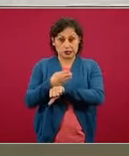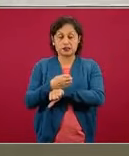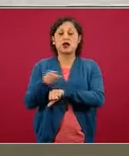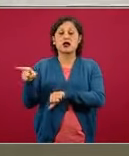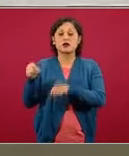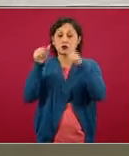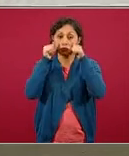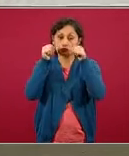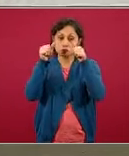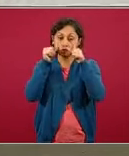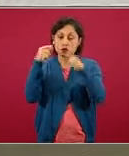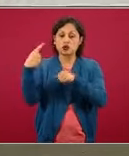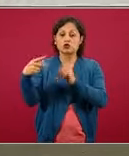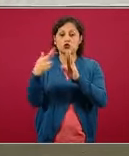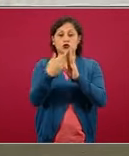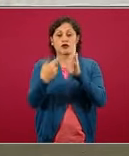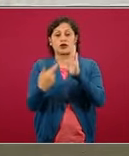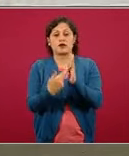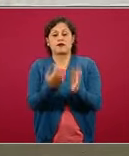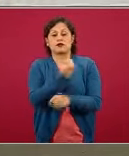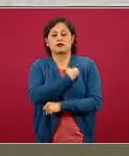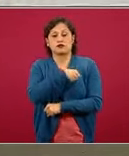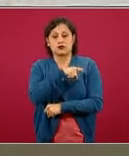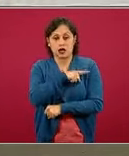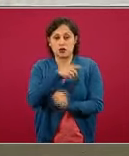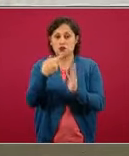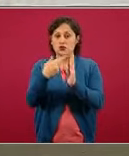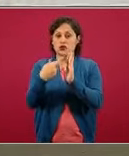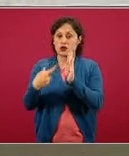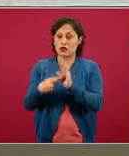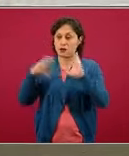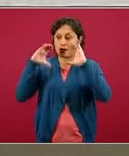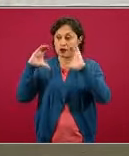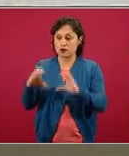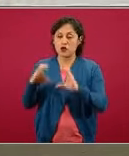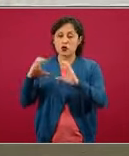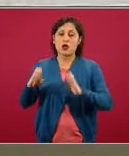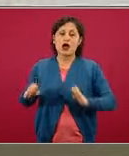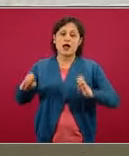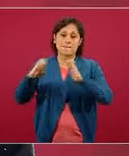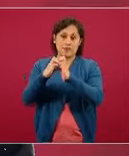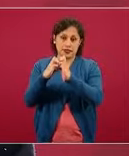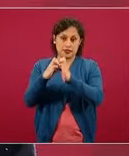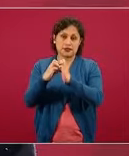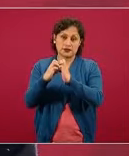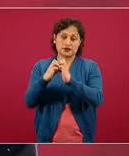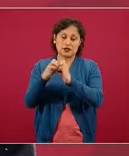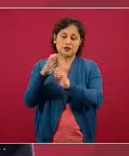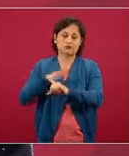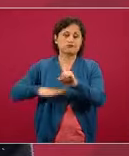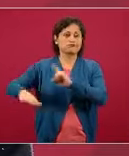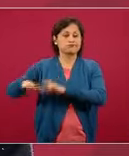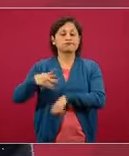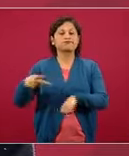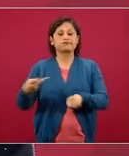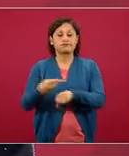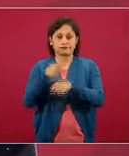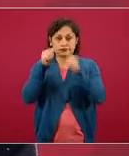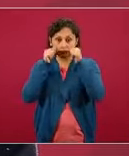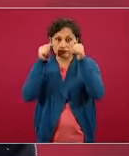a través de sus procesos tanto sanitarios como de sus brigadas de urgencias epidemiológicas y desastres y de promoción de la